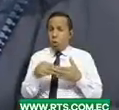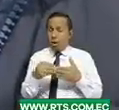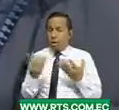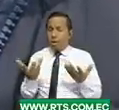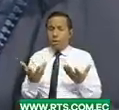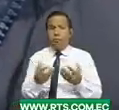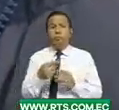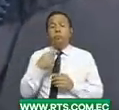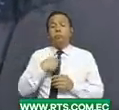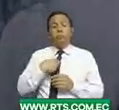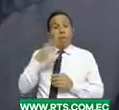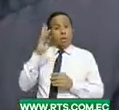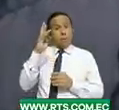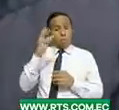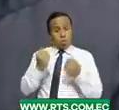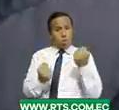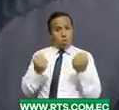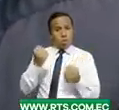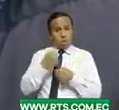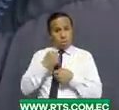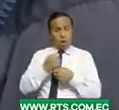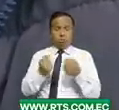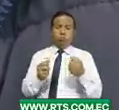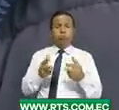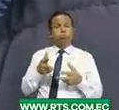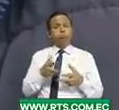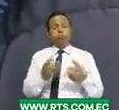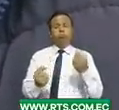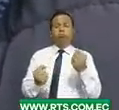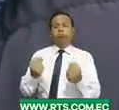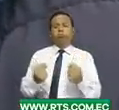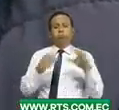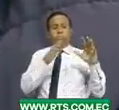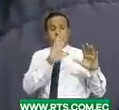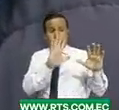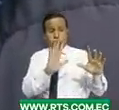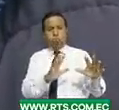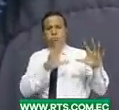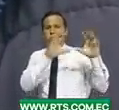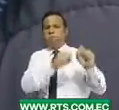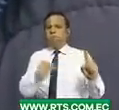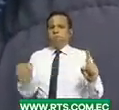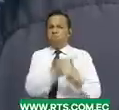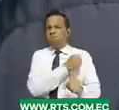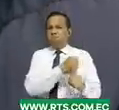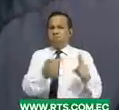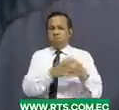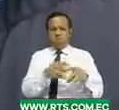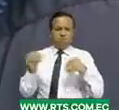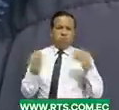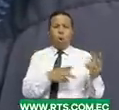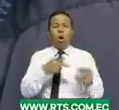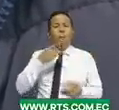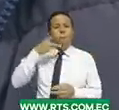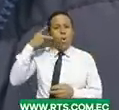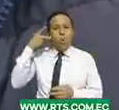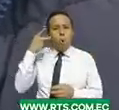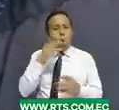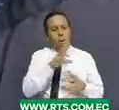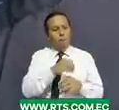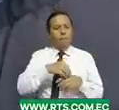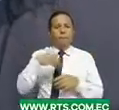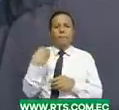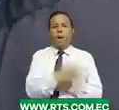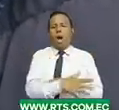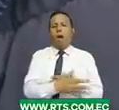le deja golpeando en el puyo y se trae el camión para acá. Obviamente eso robado porque la mercadería, el